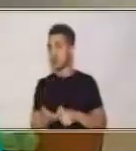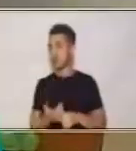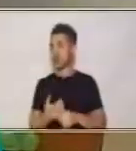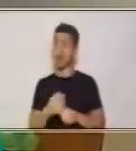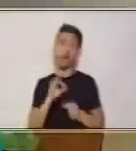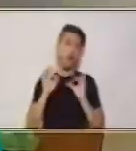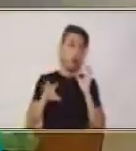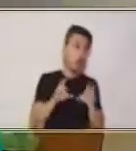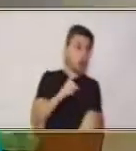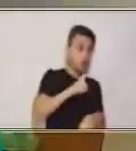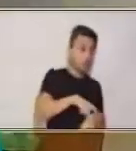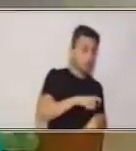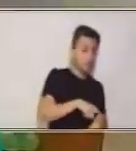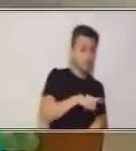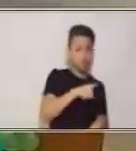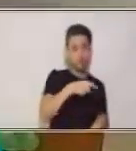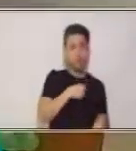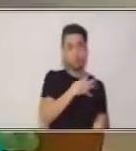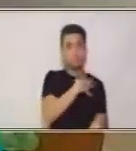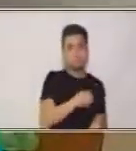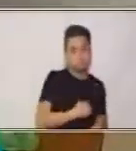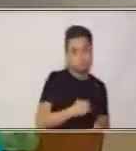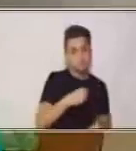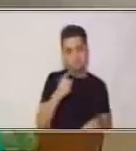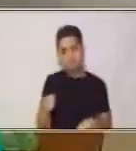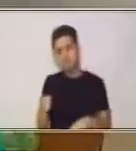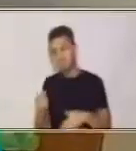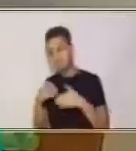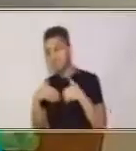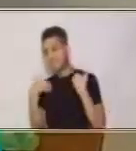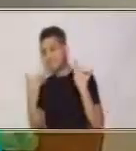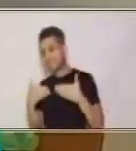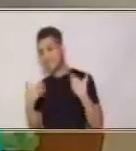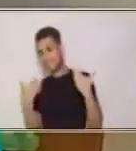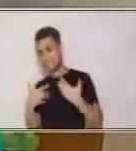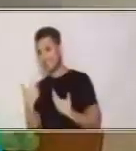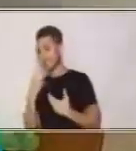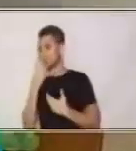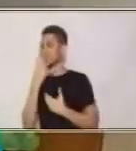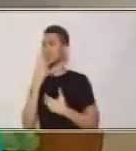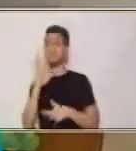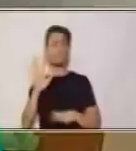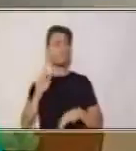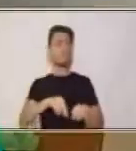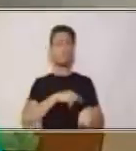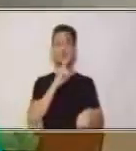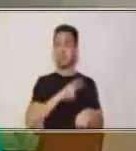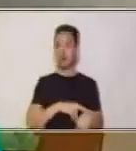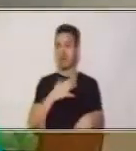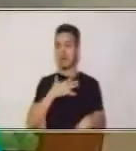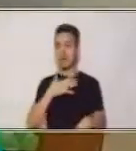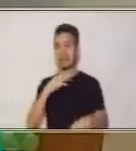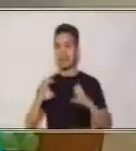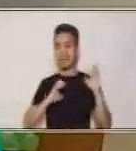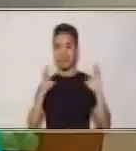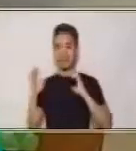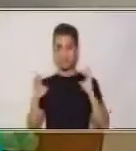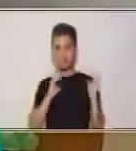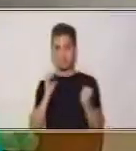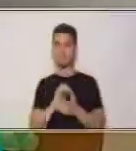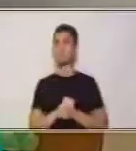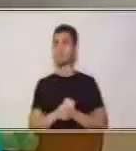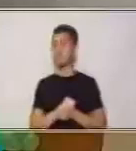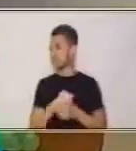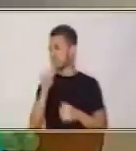momento, vamos a sentir tristeza, alegría, enojo, pero es normal. Son nuestras emociones. Muy bien.